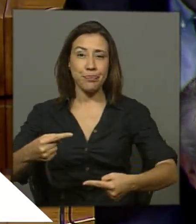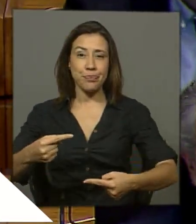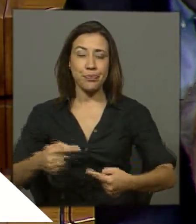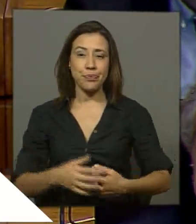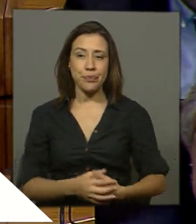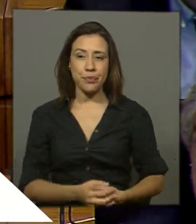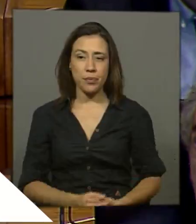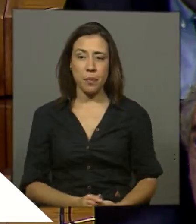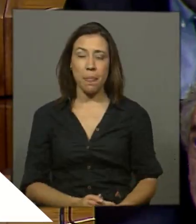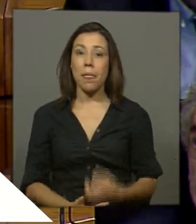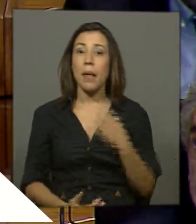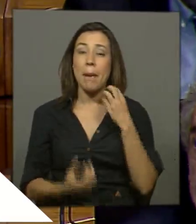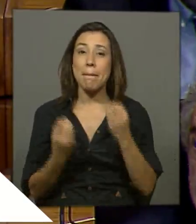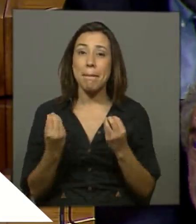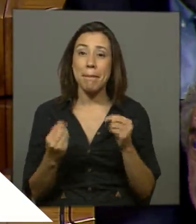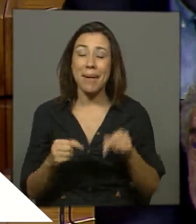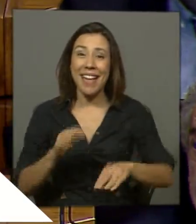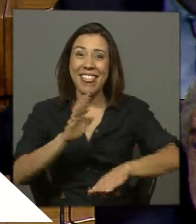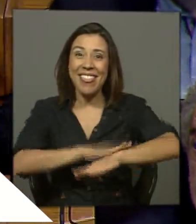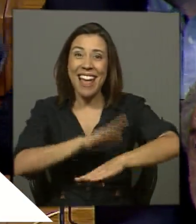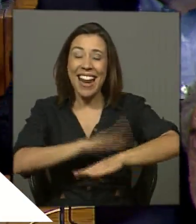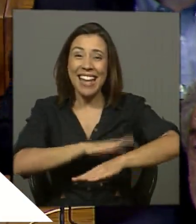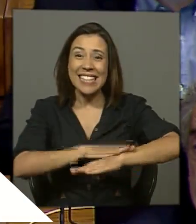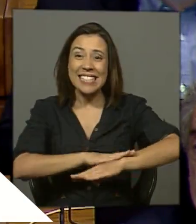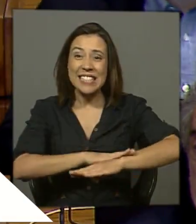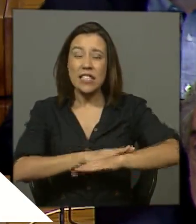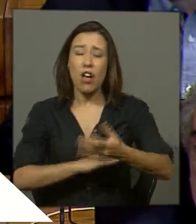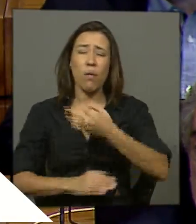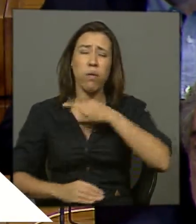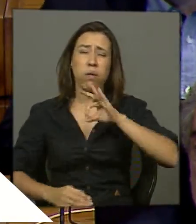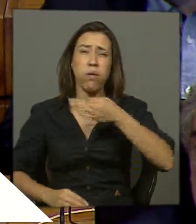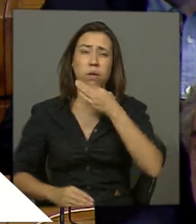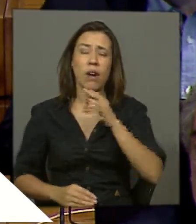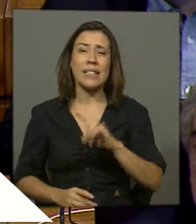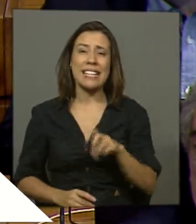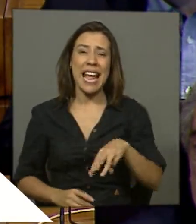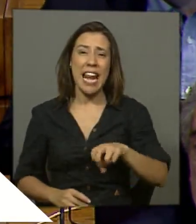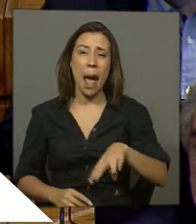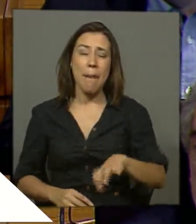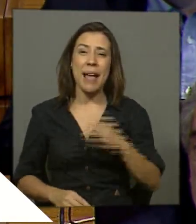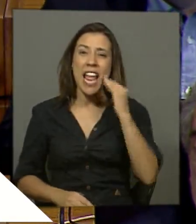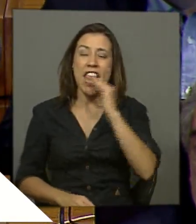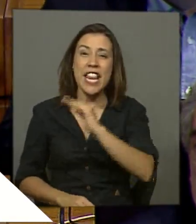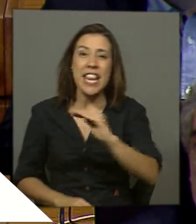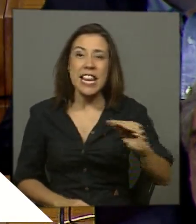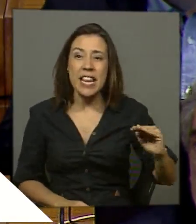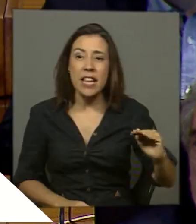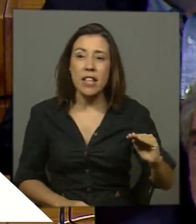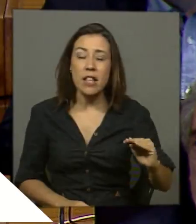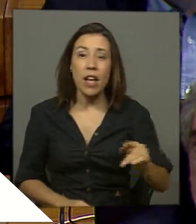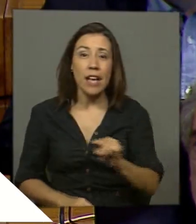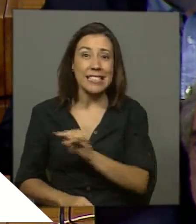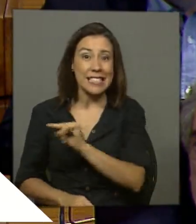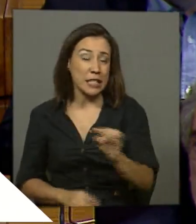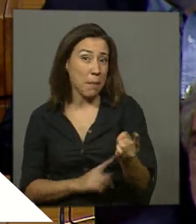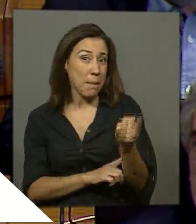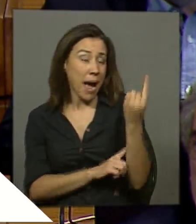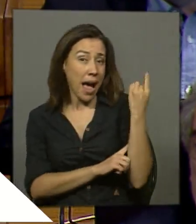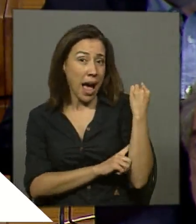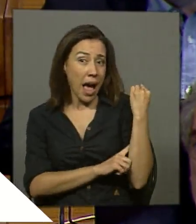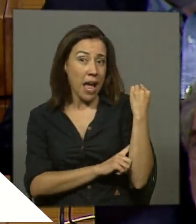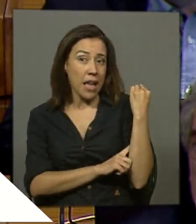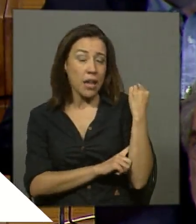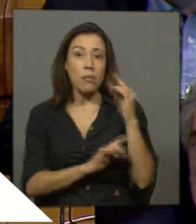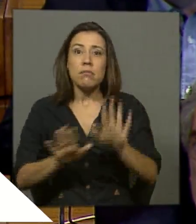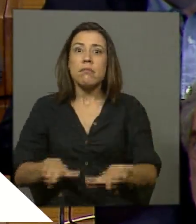inconsecuencia porque esta derecha que habla del senami de los niños en la semana pasada